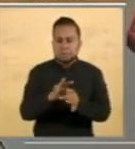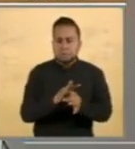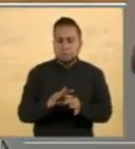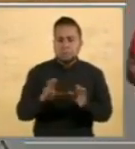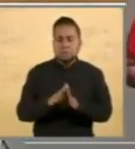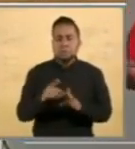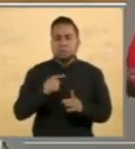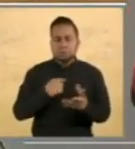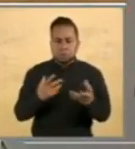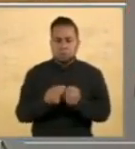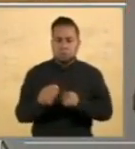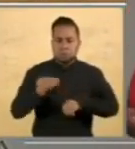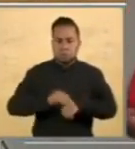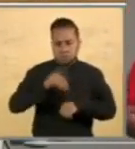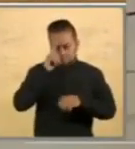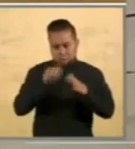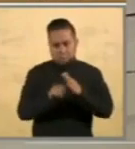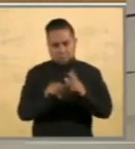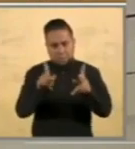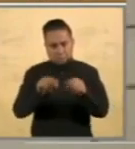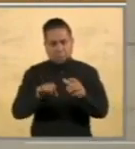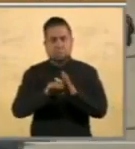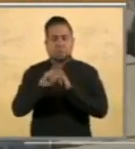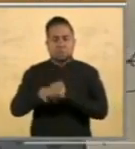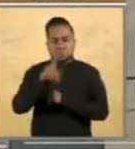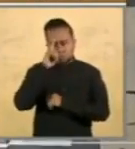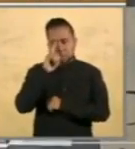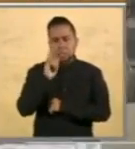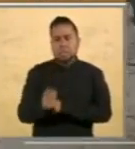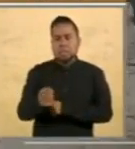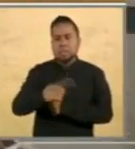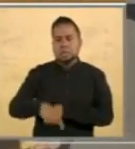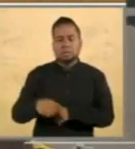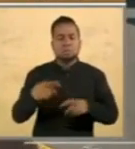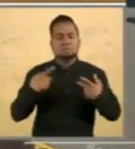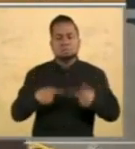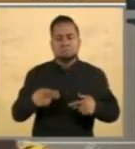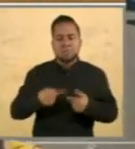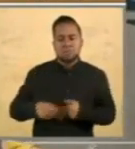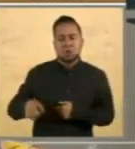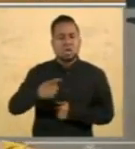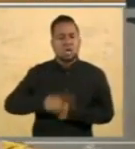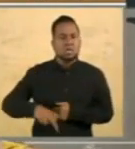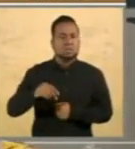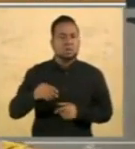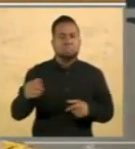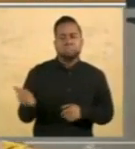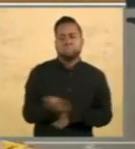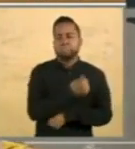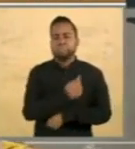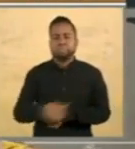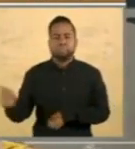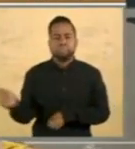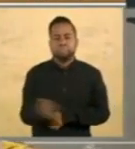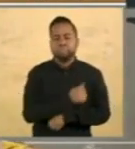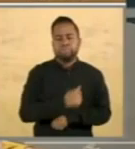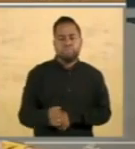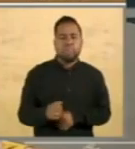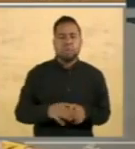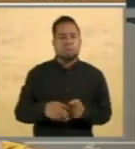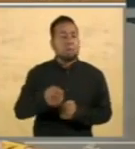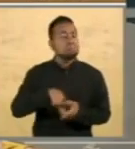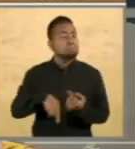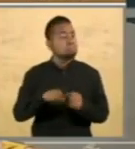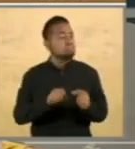como lo estamos trabajando en las mesas de paz por ejemplo para que este tipo de personas pues no entren y salgan hay una puerta giratoria